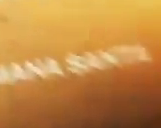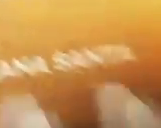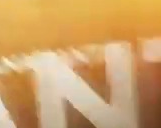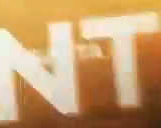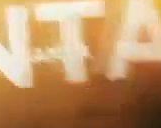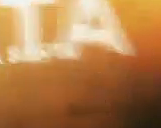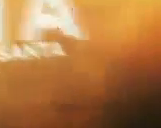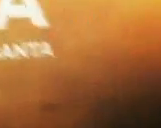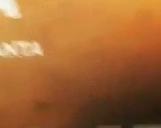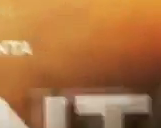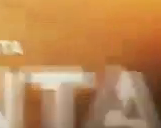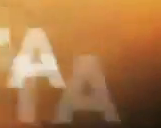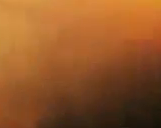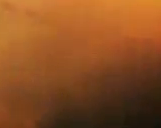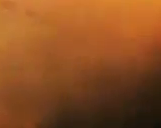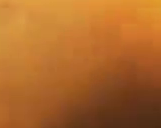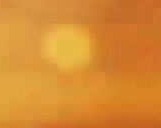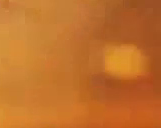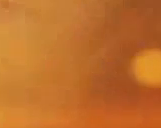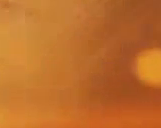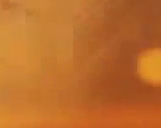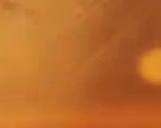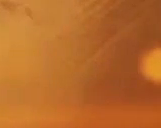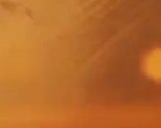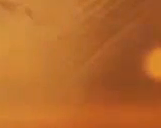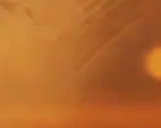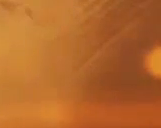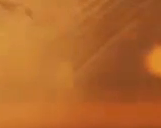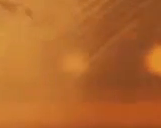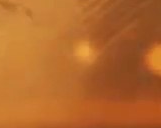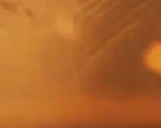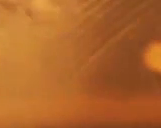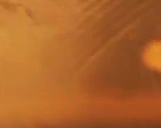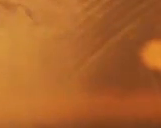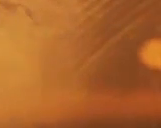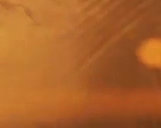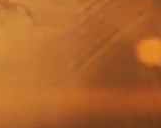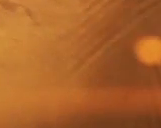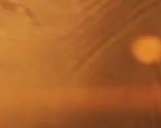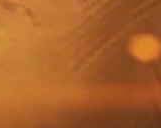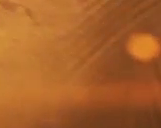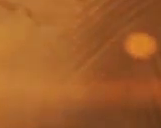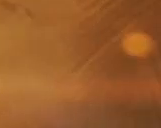Y verás que al fin la paz encontrarás.